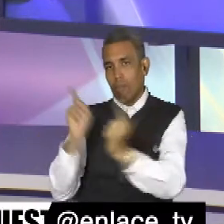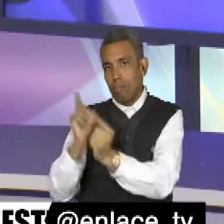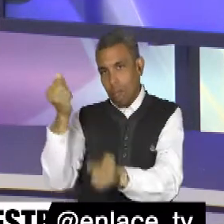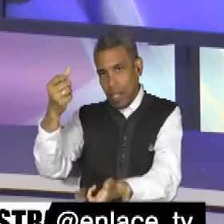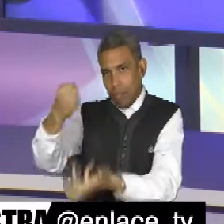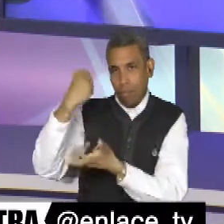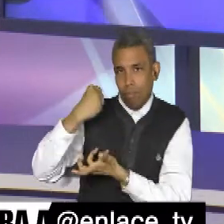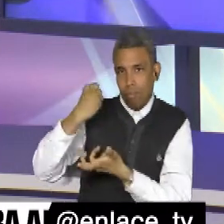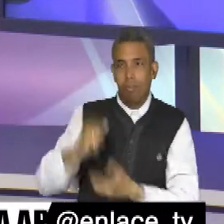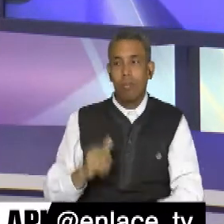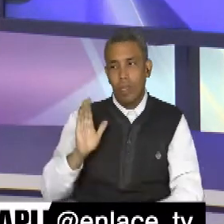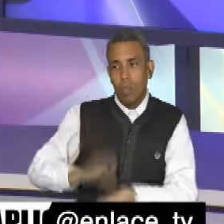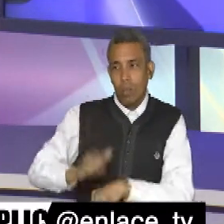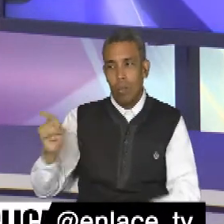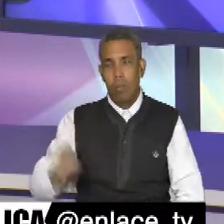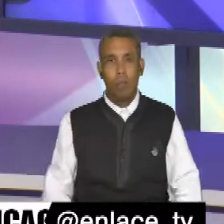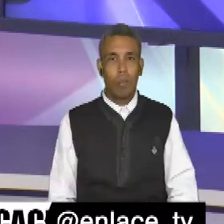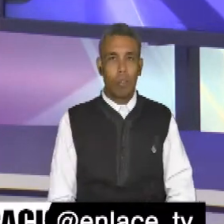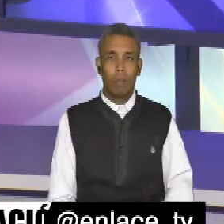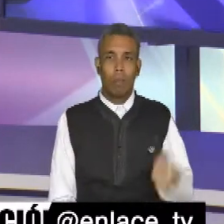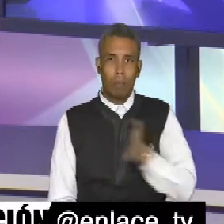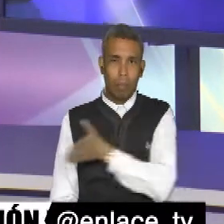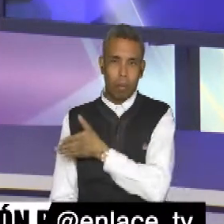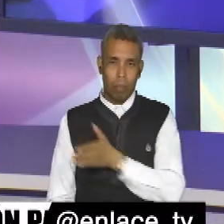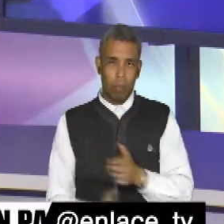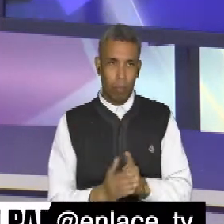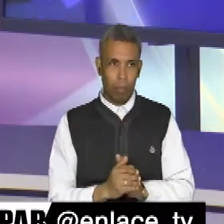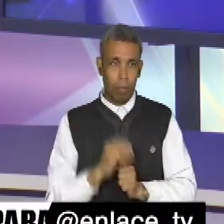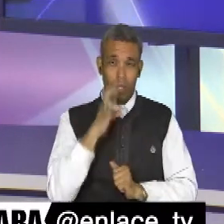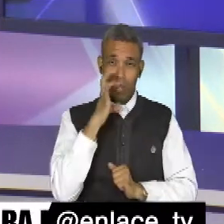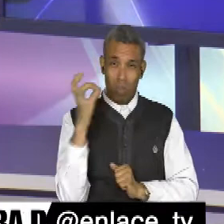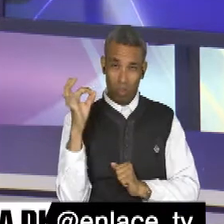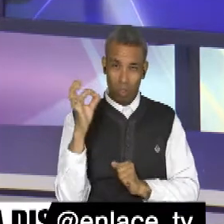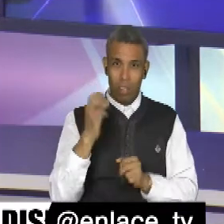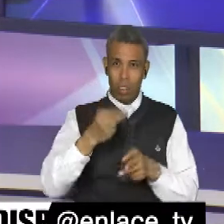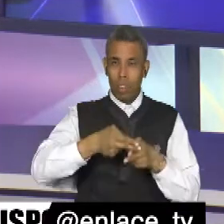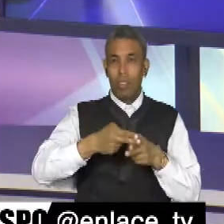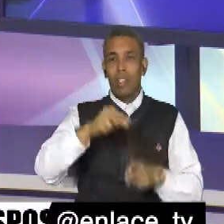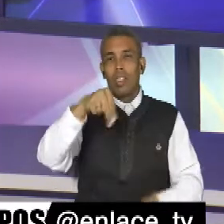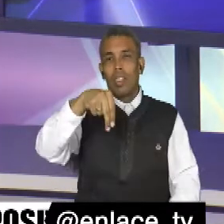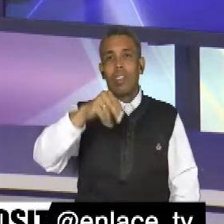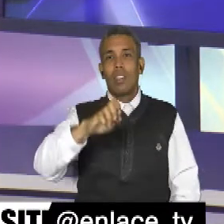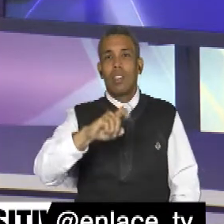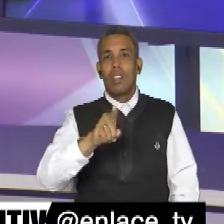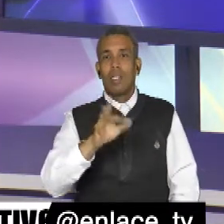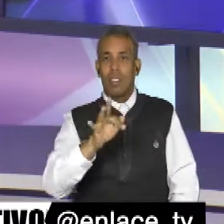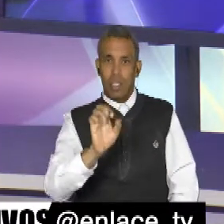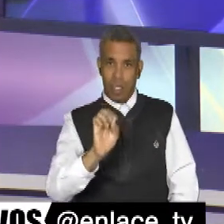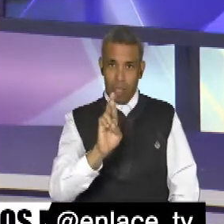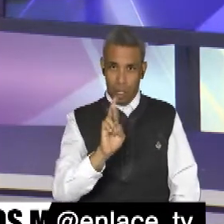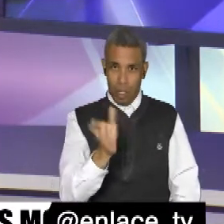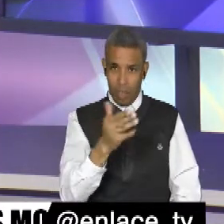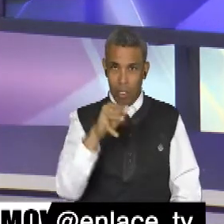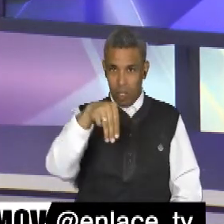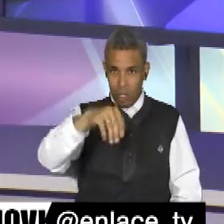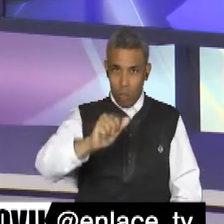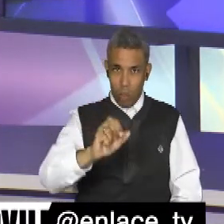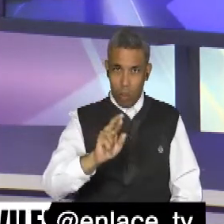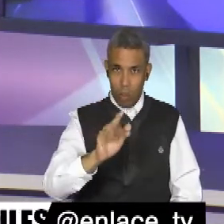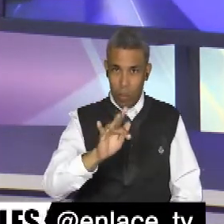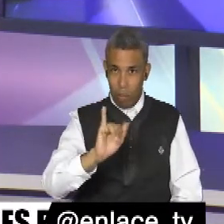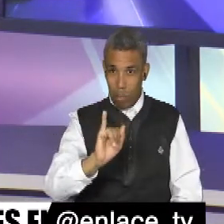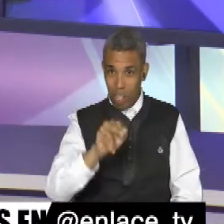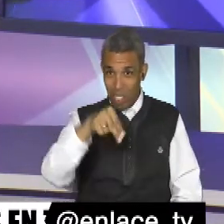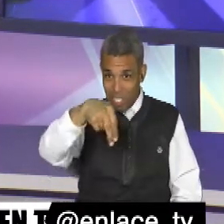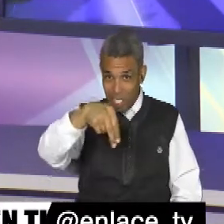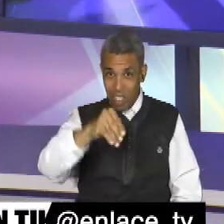luego de la presencia del fiscal general Néstor Humberto Martínez a la ciudad de Bucaramanga, en donde anunció que se apersonaría de la investigación al